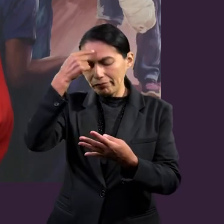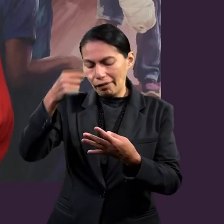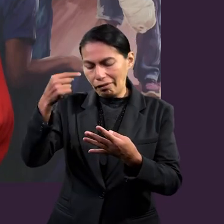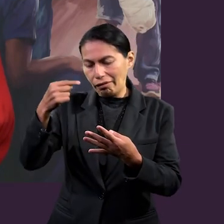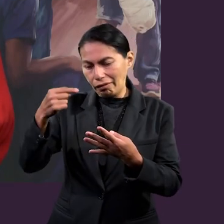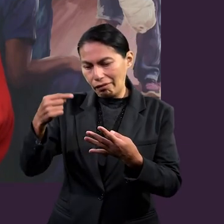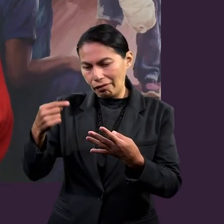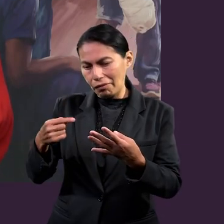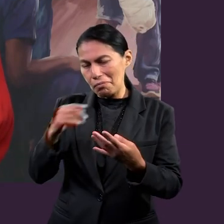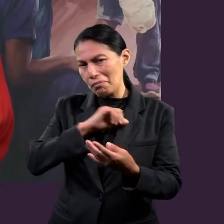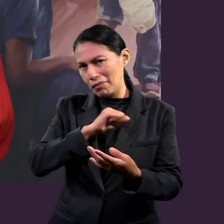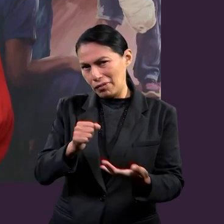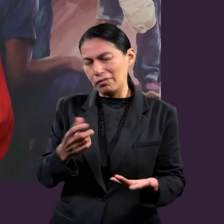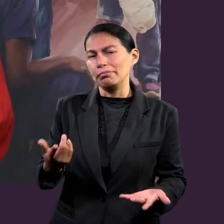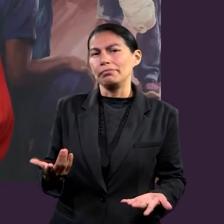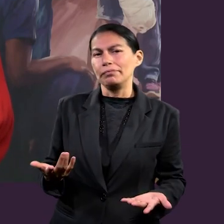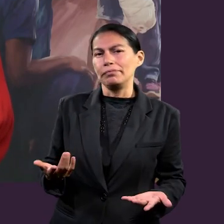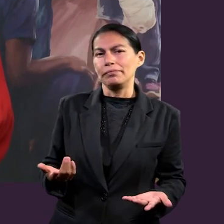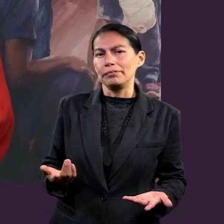decir, ah, me está afectando esto.